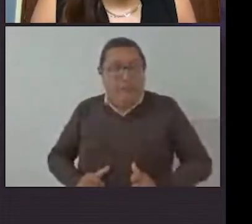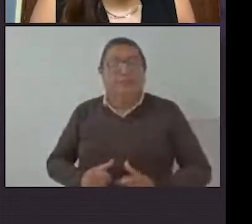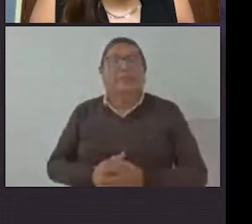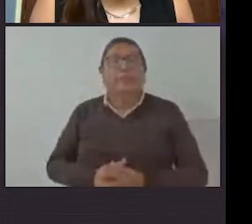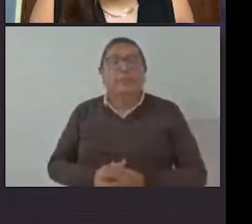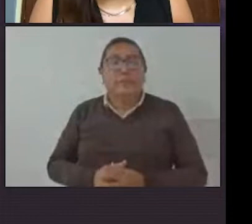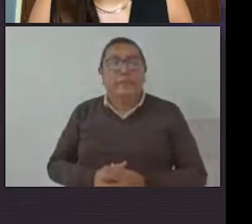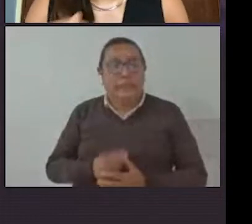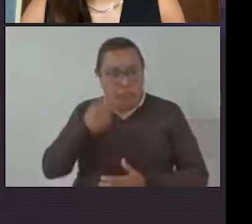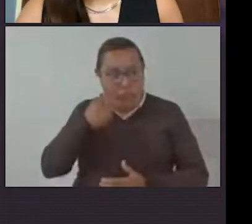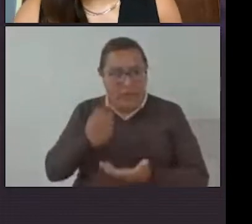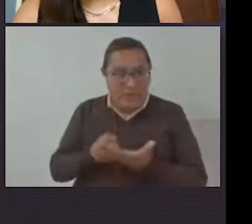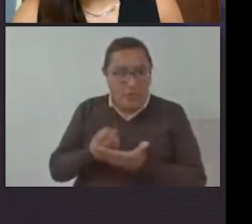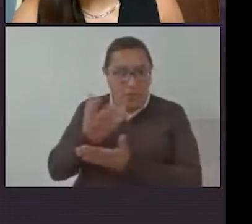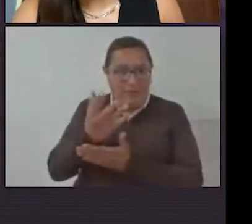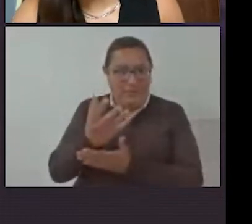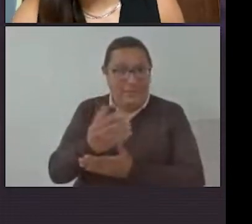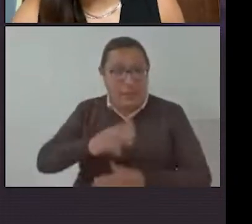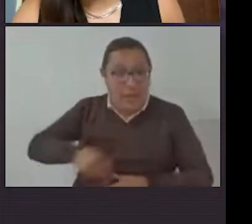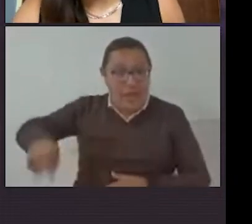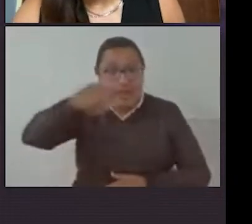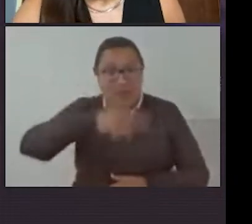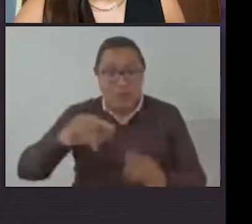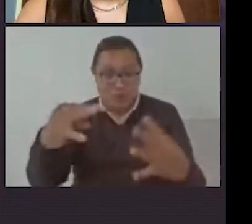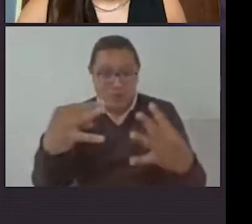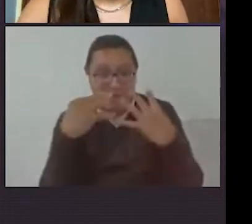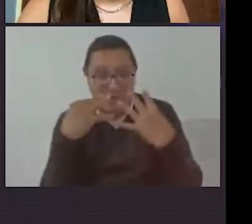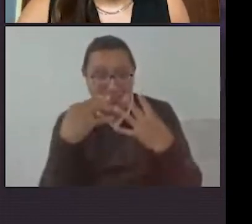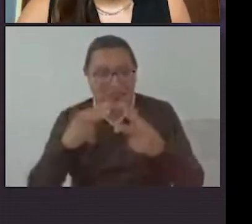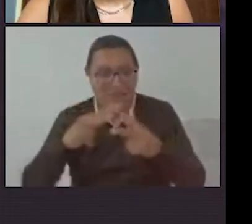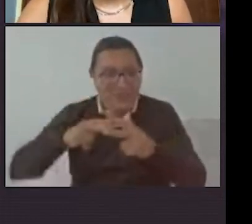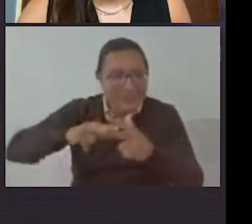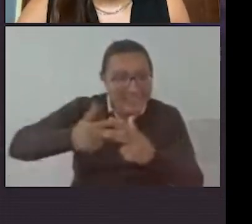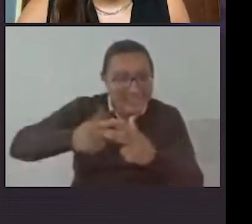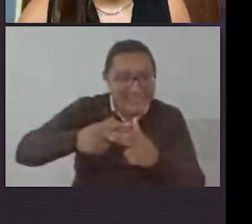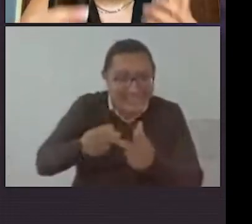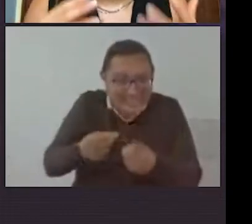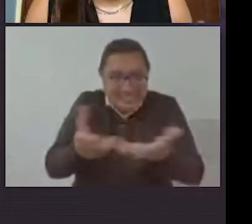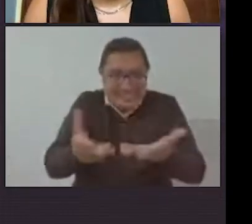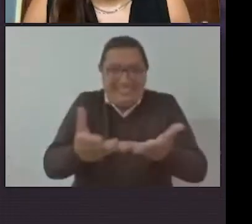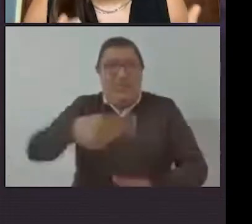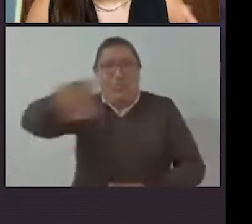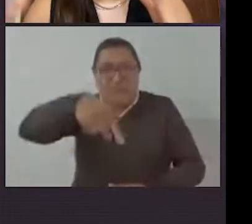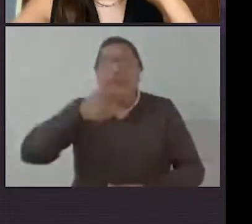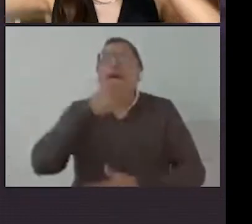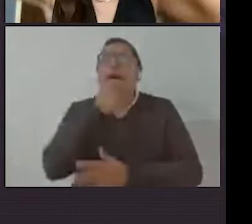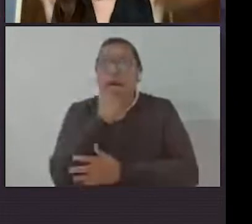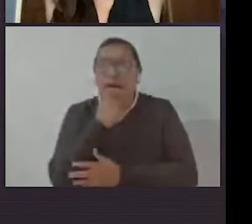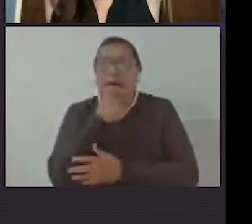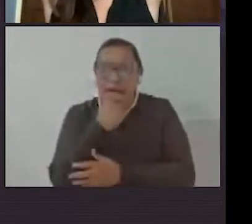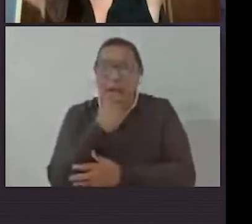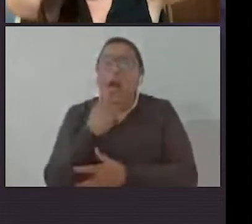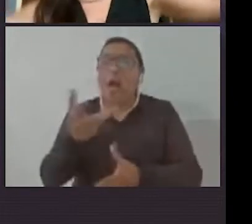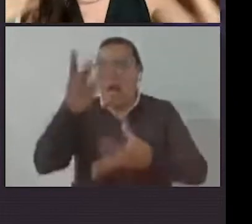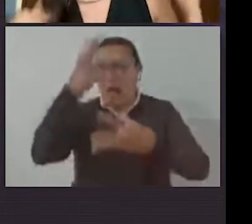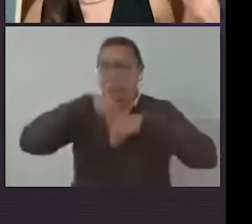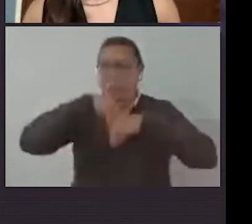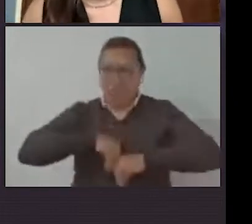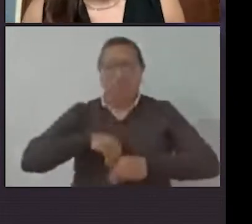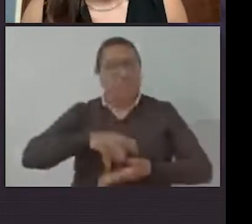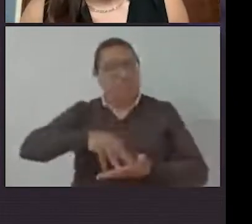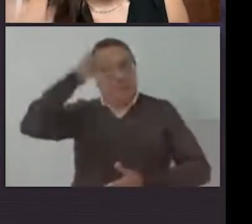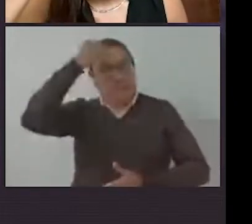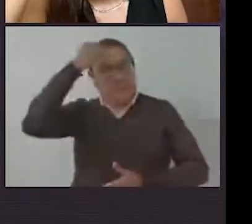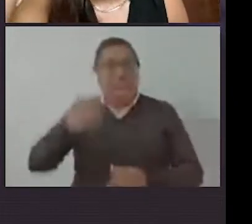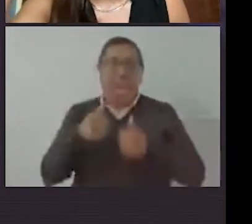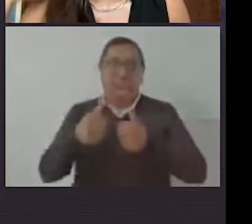a compartir esta herramienta a todos los que están aquí conectados, porque quiero que también ustedes se vean beneficiados de esta herramienta que nosotros